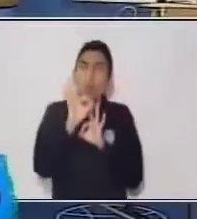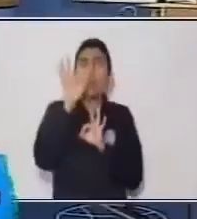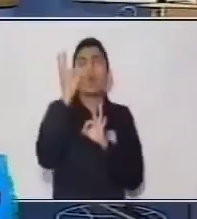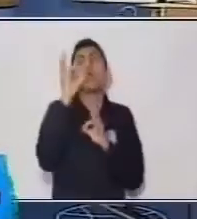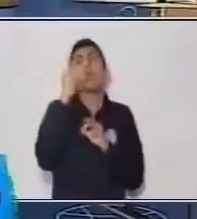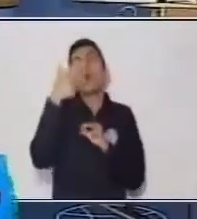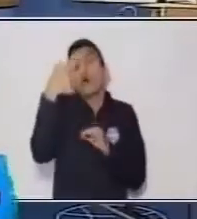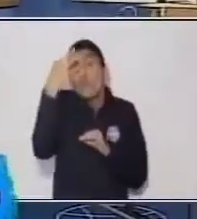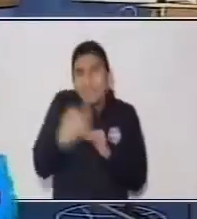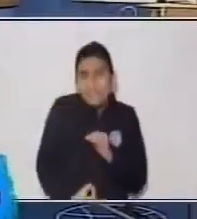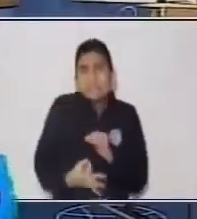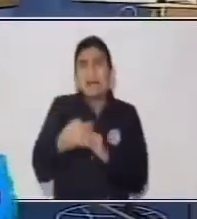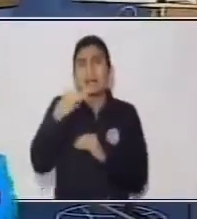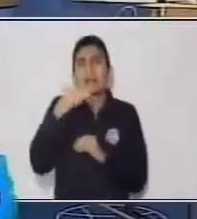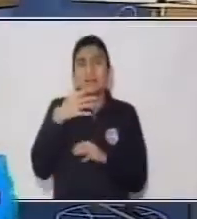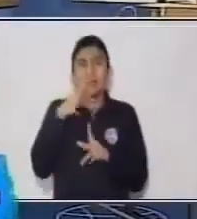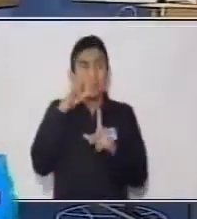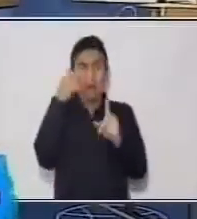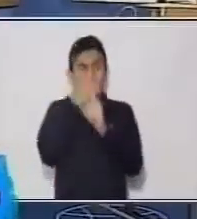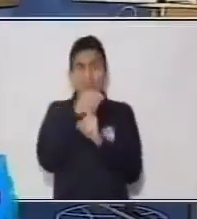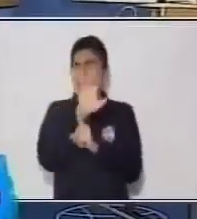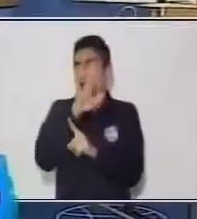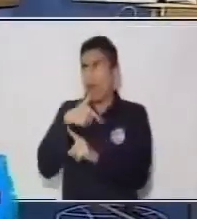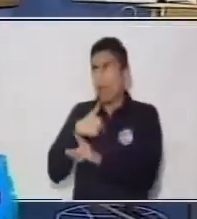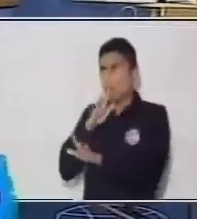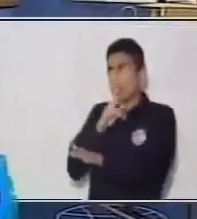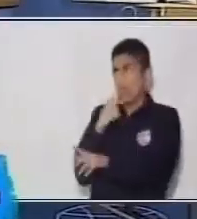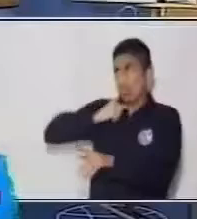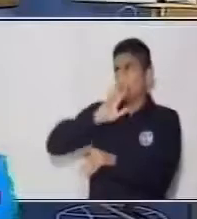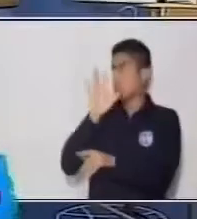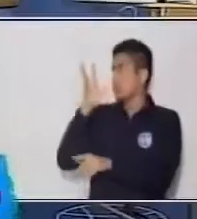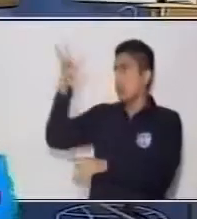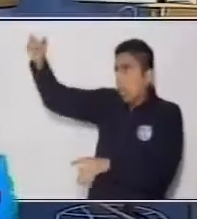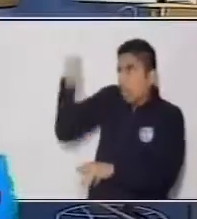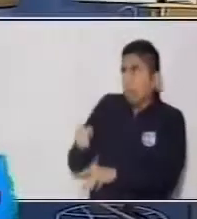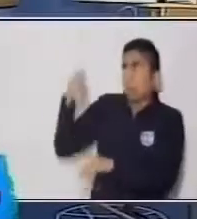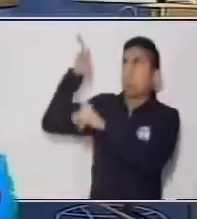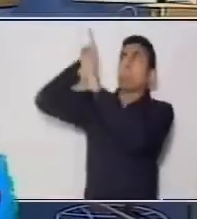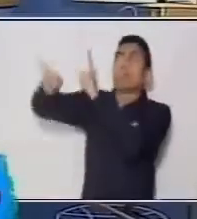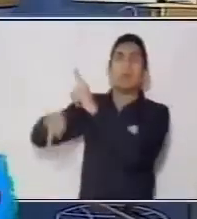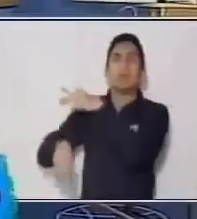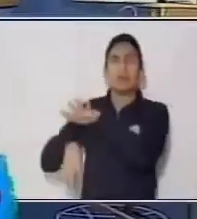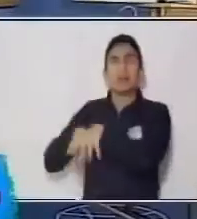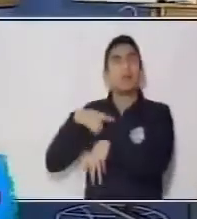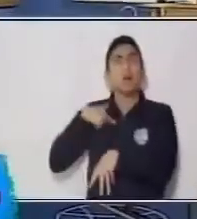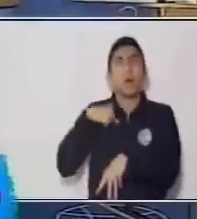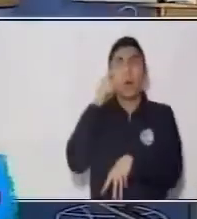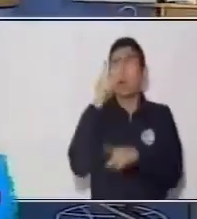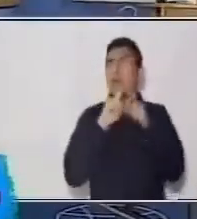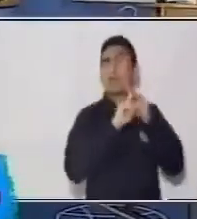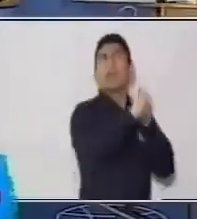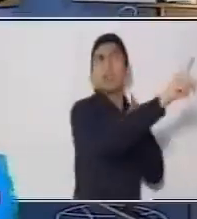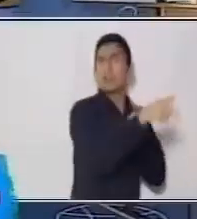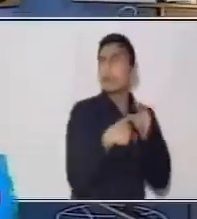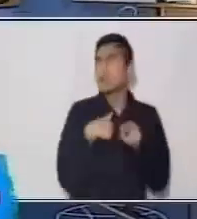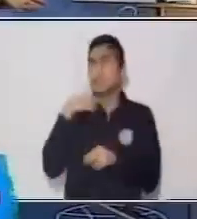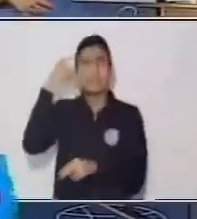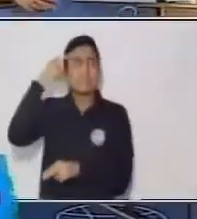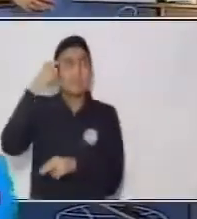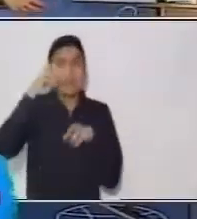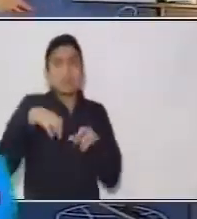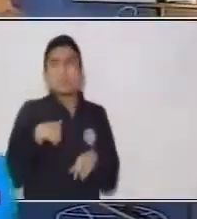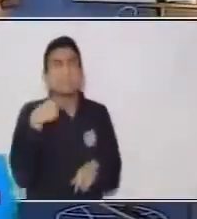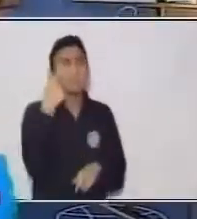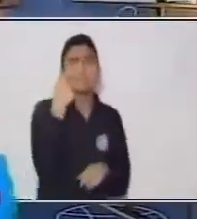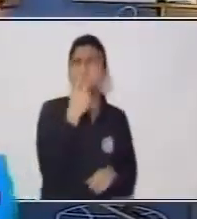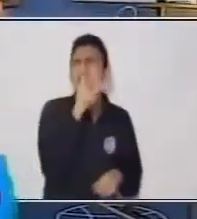los oficiales, y lo mató de una vez. Entonces después lo empezaron a buscar, y dice que él llegaba a tal punto que se quedaba